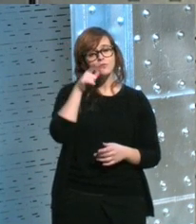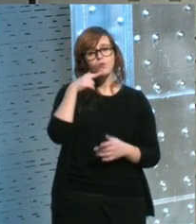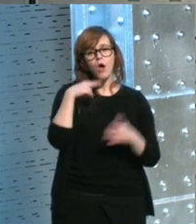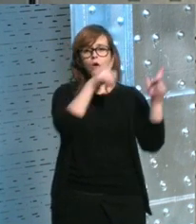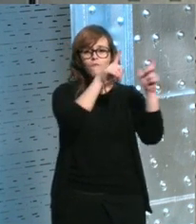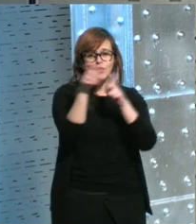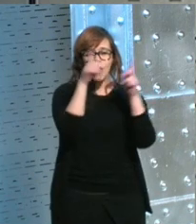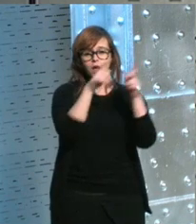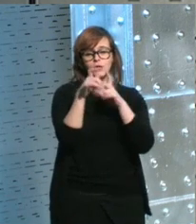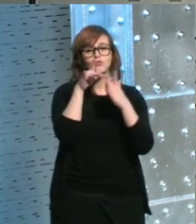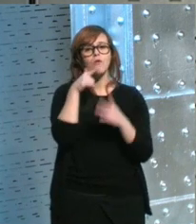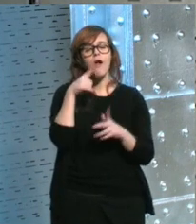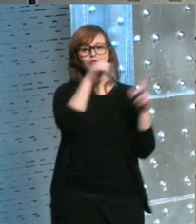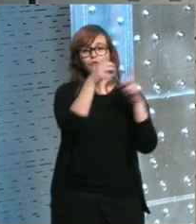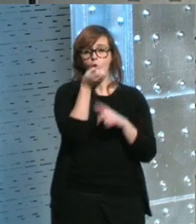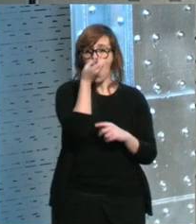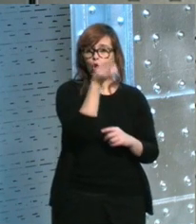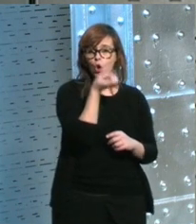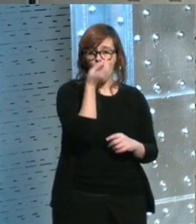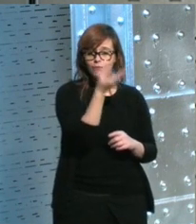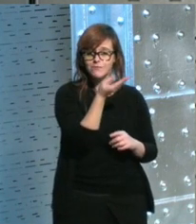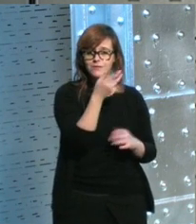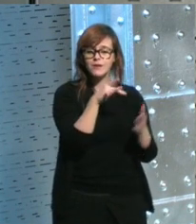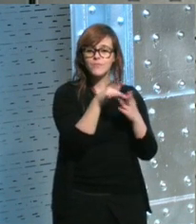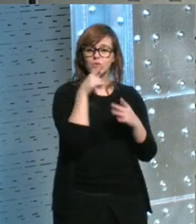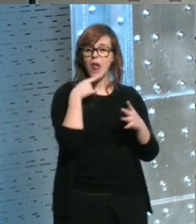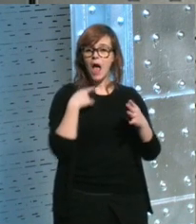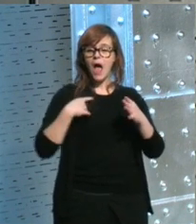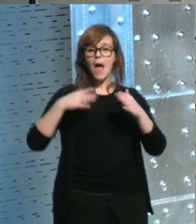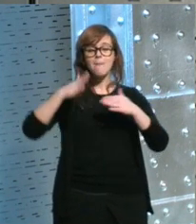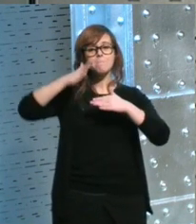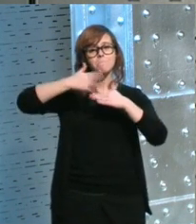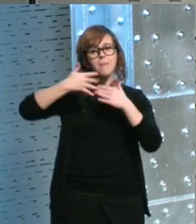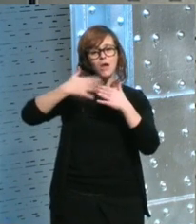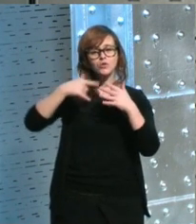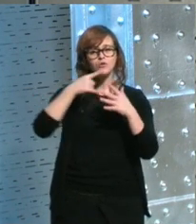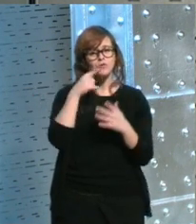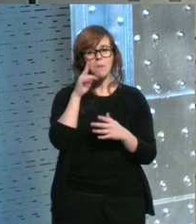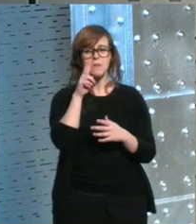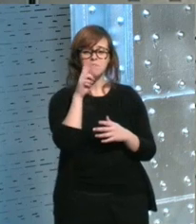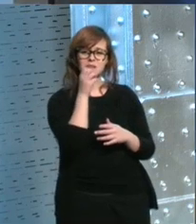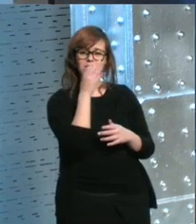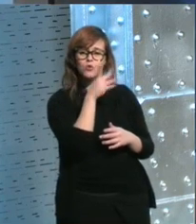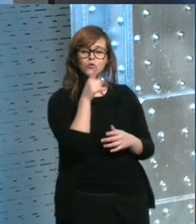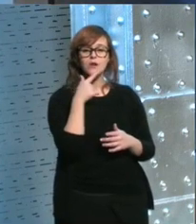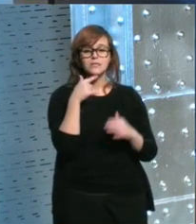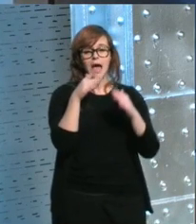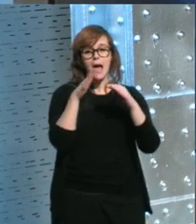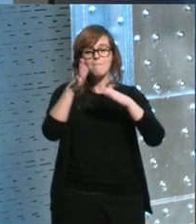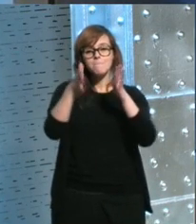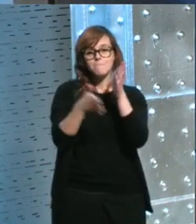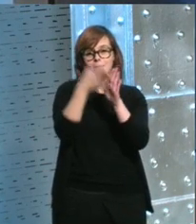yo fotografié en Hong Kong, es un tipo que está poniendo la última mano, de hecho no salió bien la presentación, es la penúltima